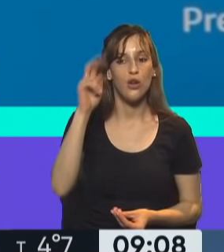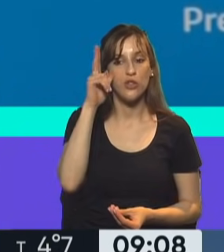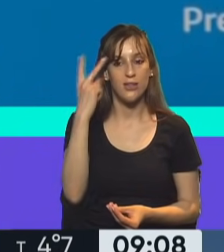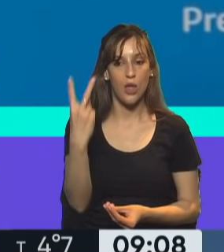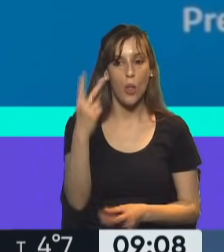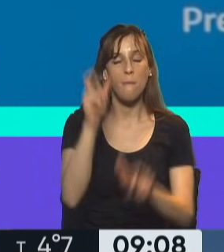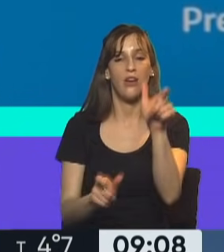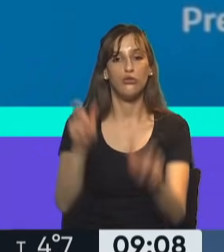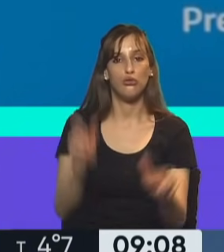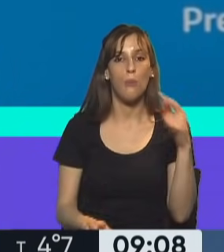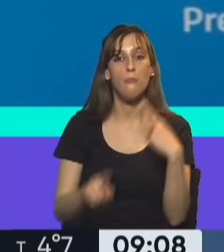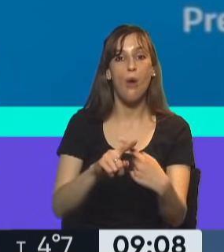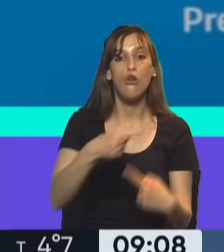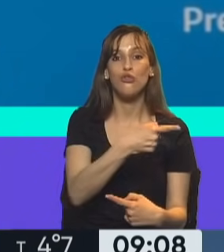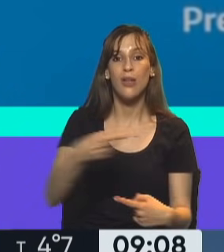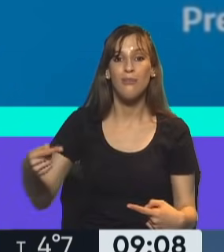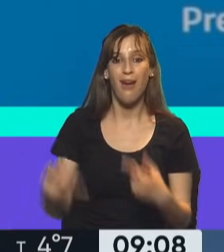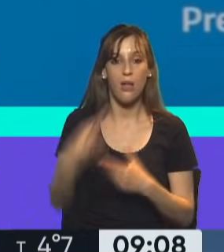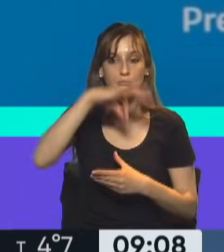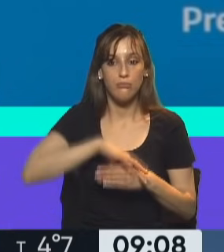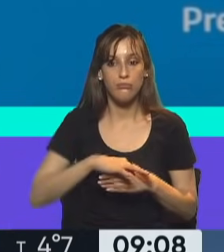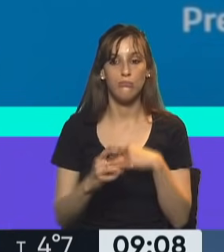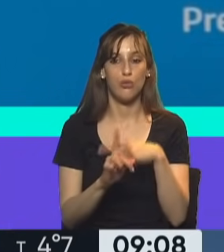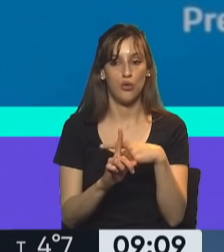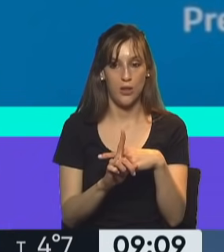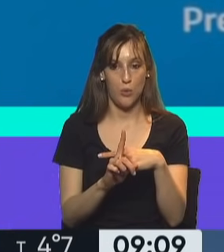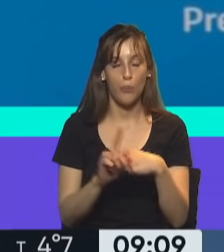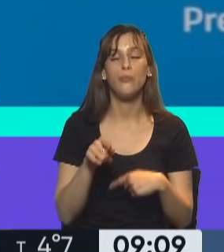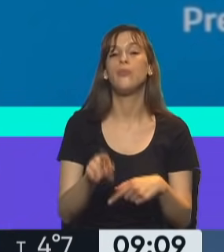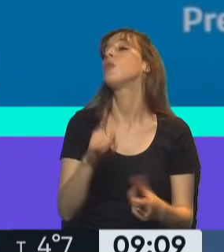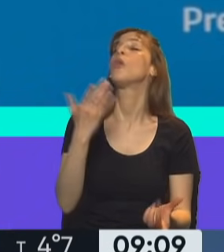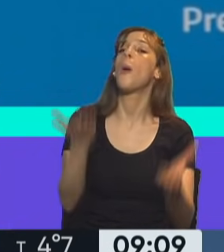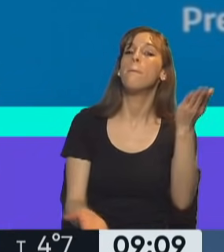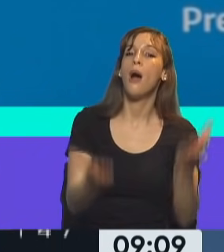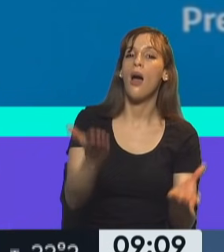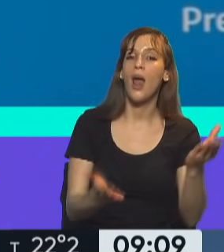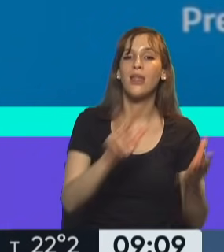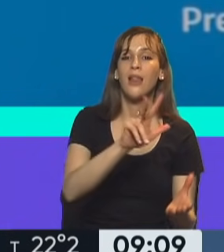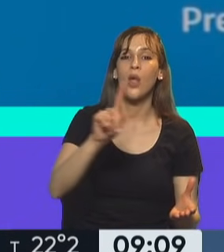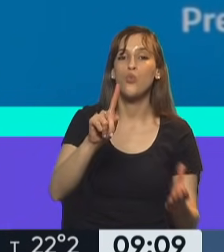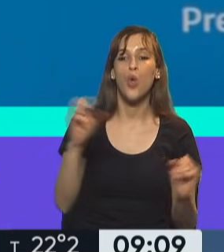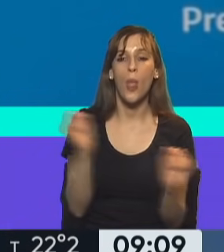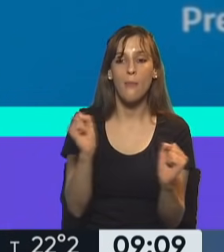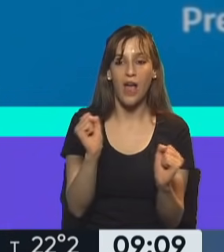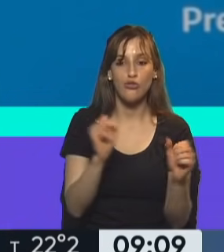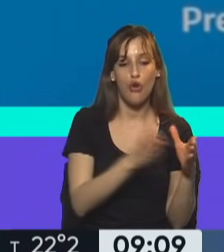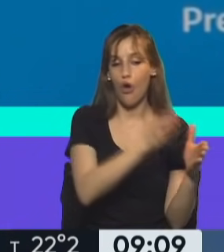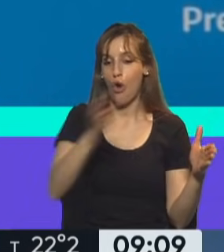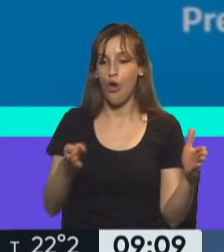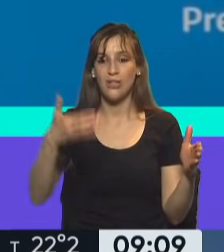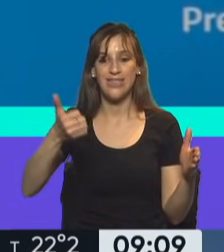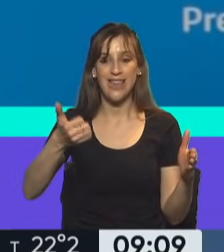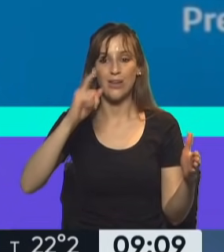semanales promedio, y eso se puede comparar con el 31 de mayo al 6 de junio, esa semana, la semana epidemiológica